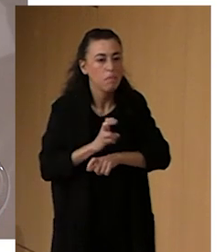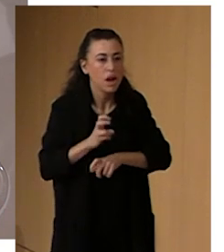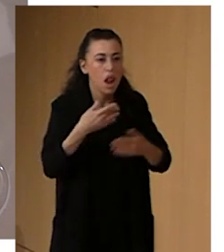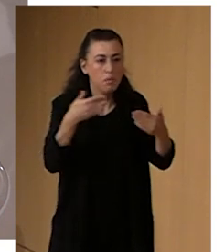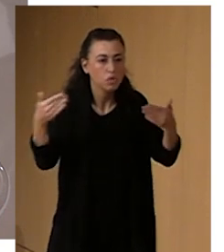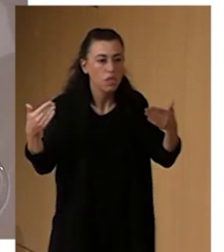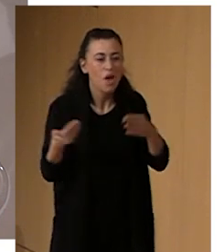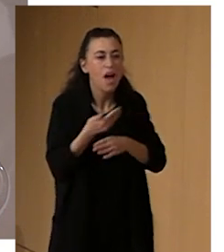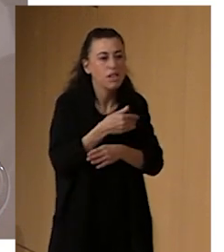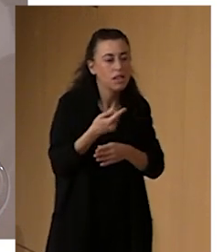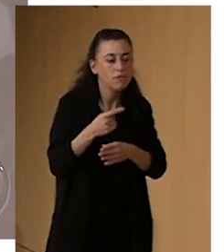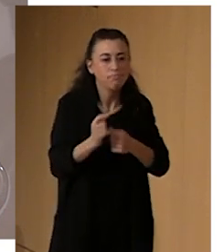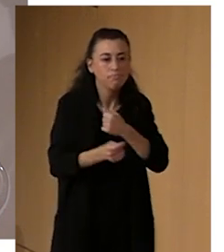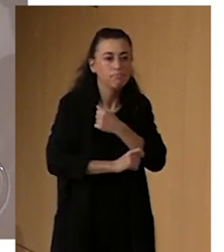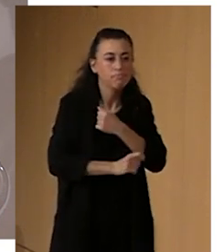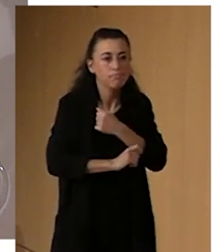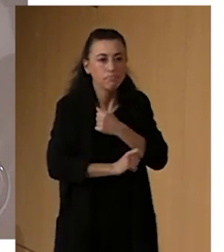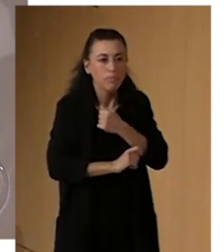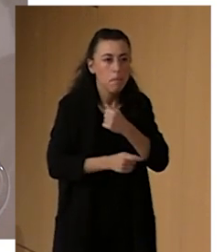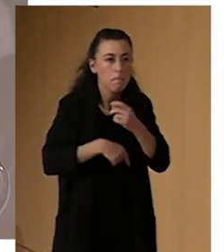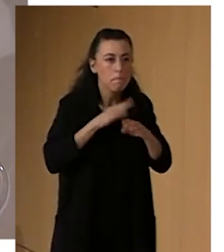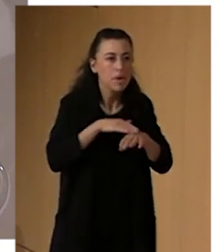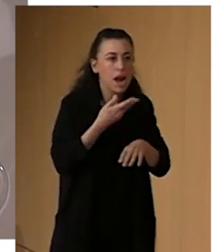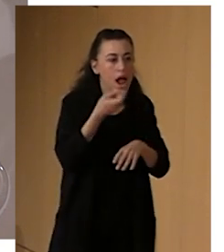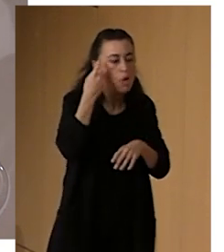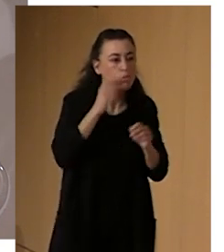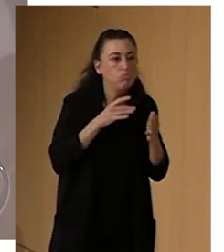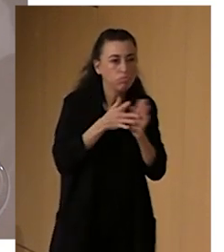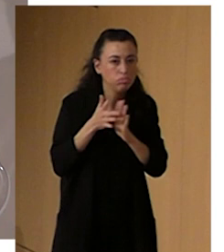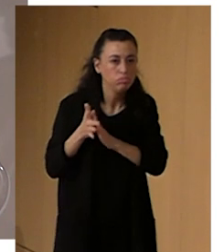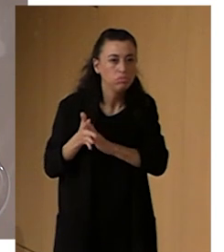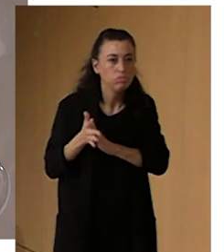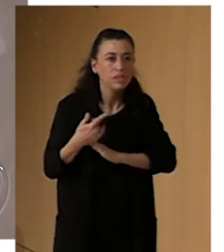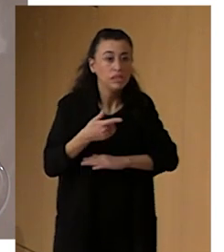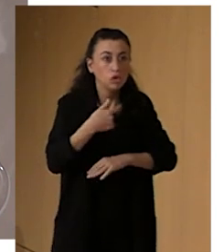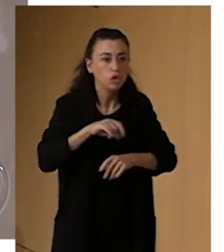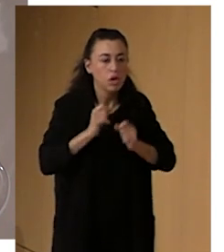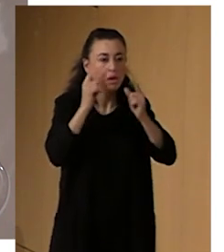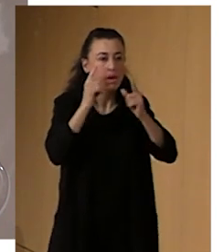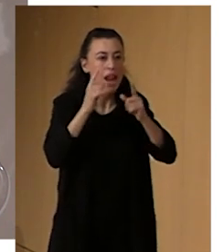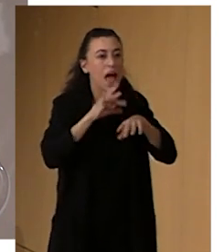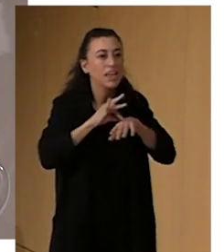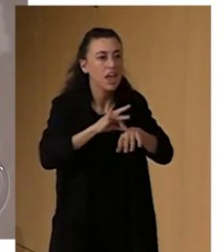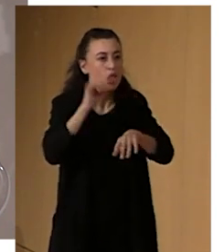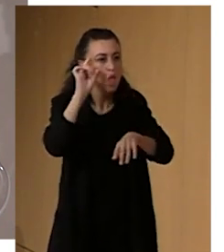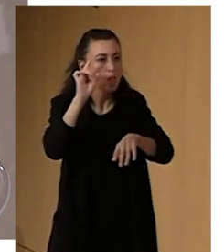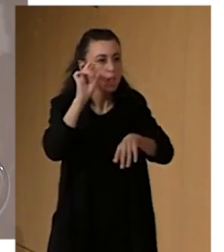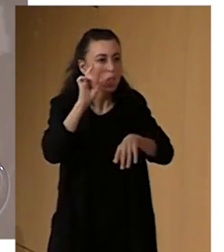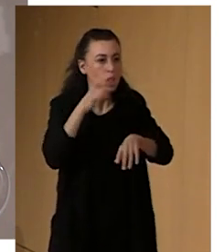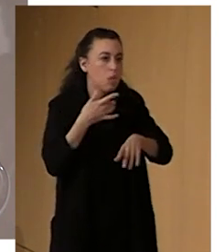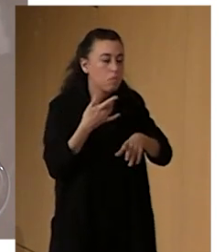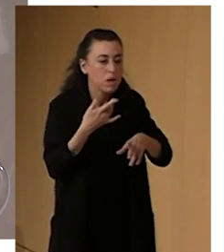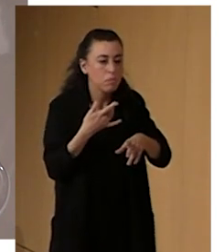tuvieran las claves no para para sus alumnos y nos dimos cuenta que esa guía para docentes realmente la utilizaba todo el mundo no solo los docentes